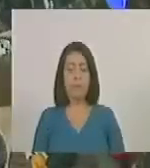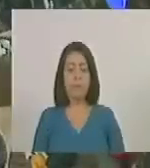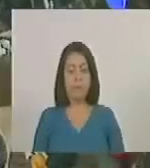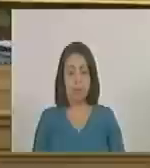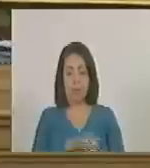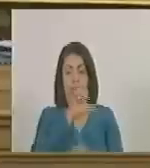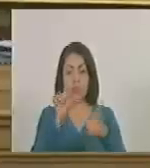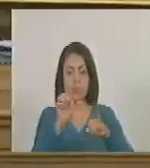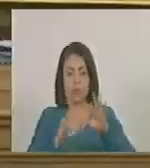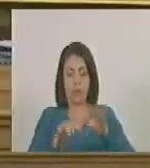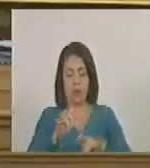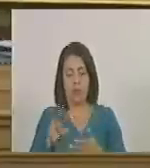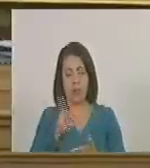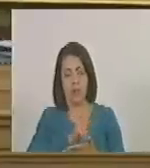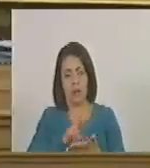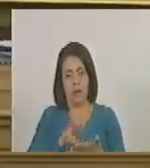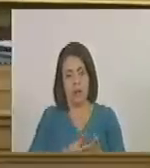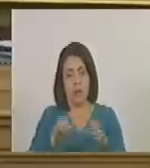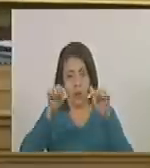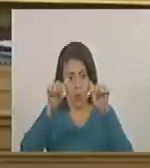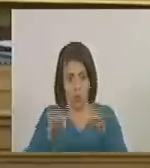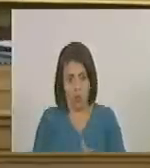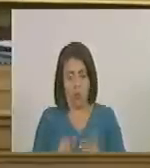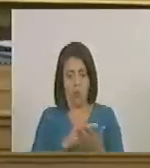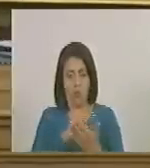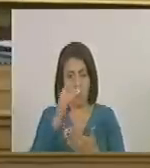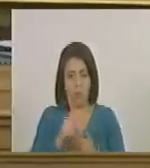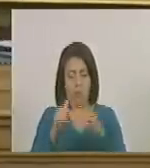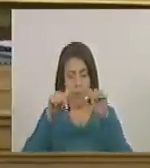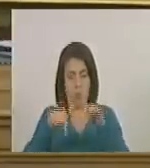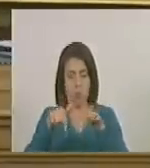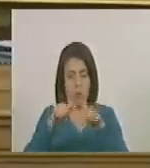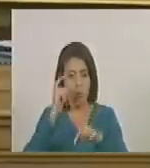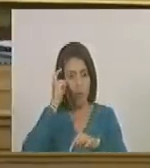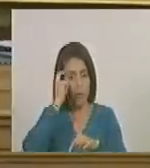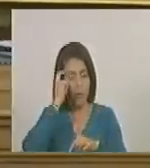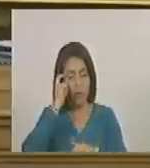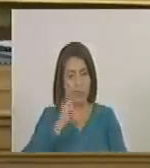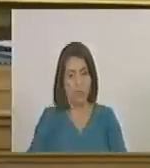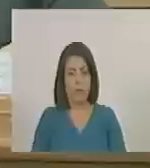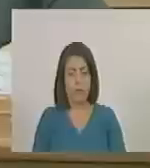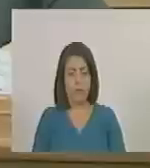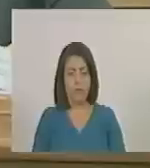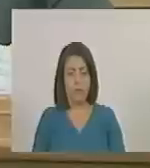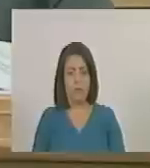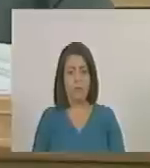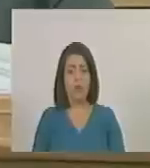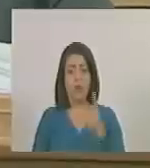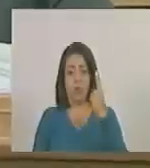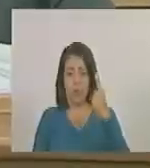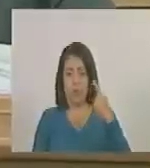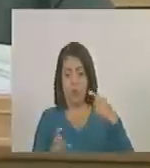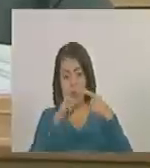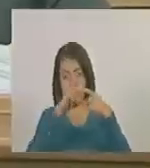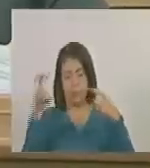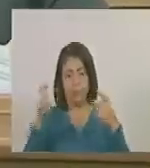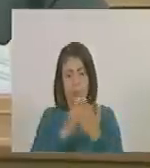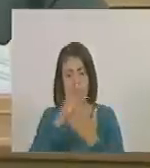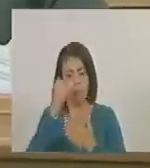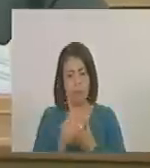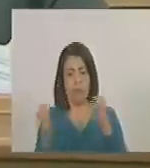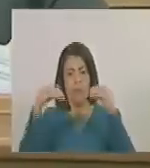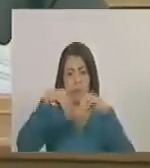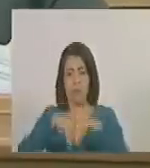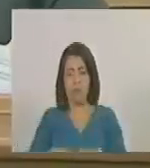Ciudadana subsecretaria, por favor, si hacer lectura al proyecto del orden del día. Punto número 1. Proyecto